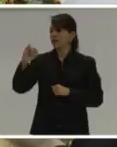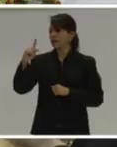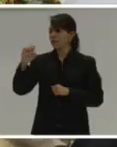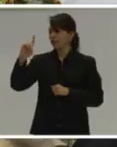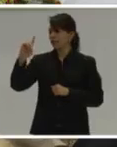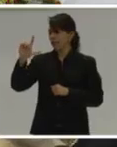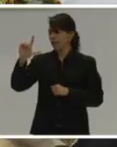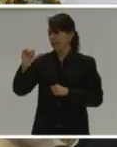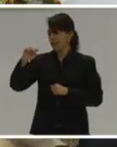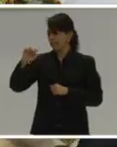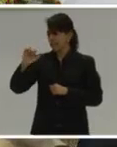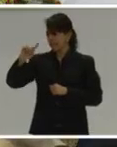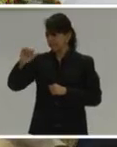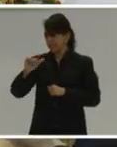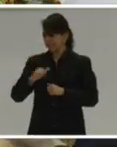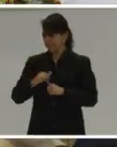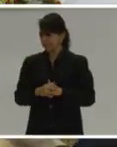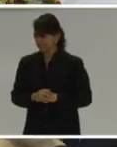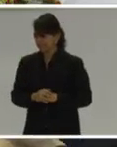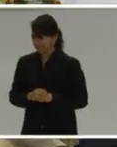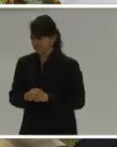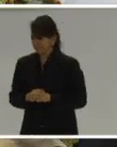tal?